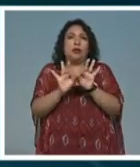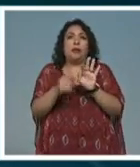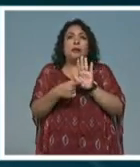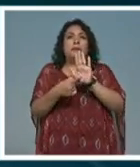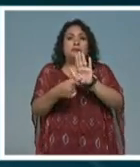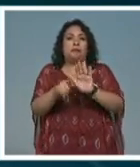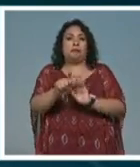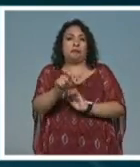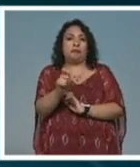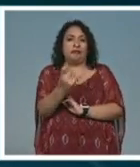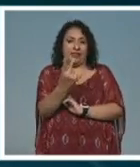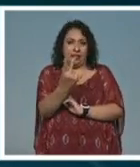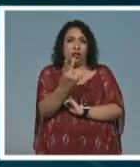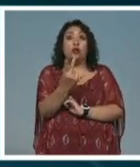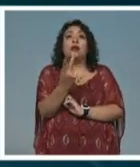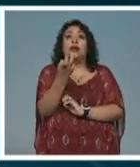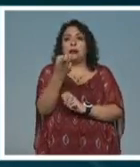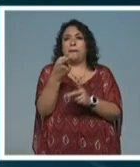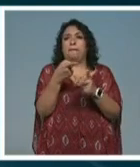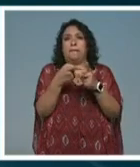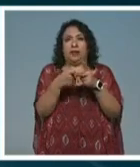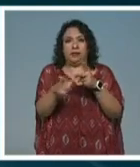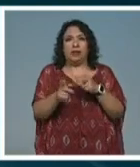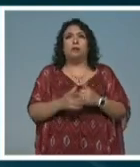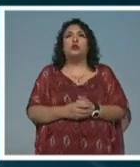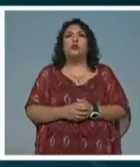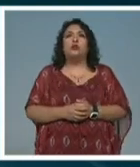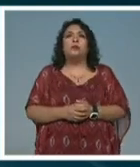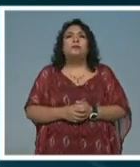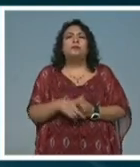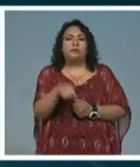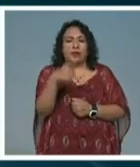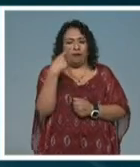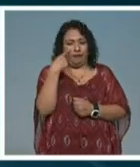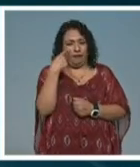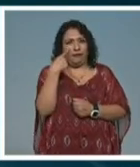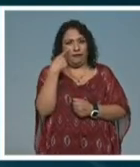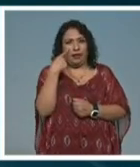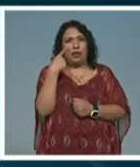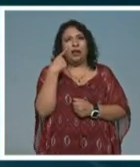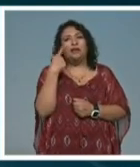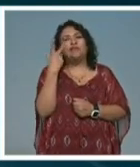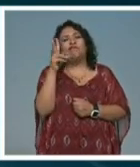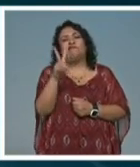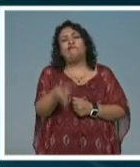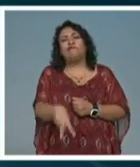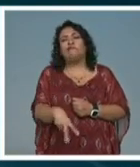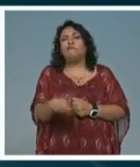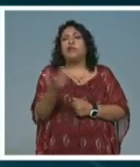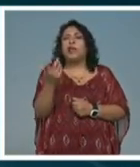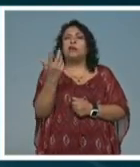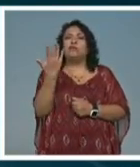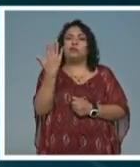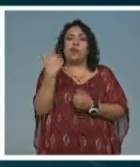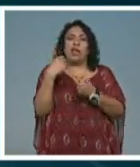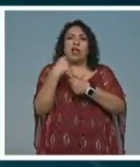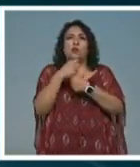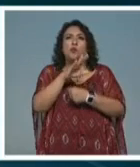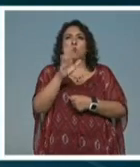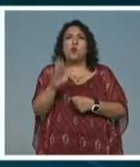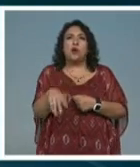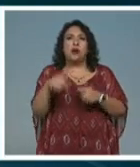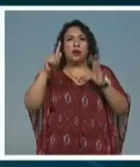por la pantalla de Canal 22. Con esto vamos a empezar, sí. Laura. Porque fíjate que, bueno, desafortunadamente hace un par de años murió el